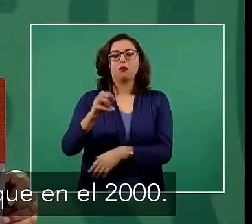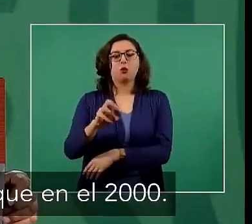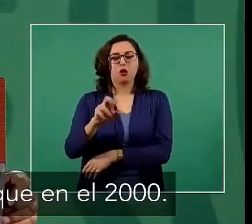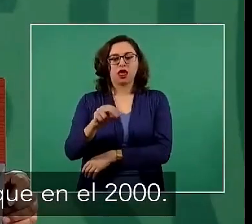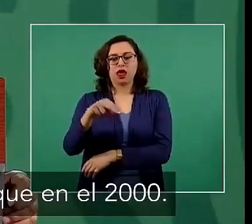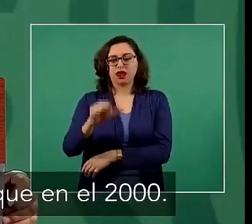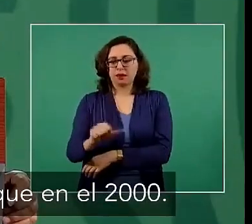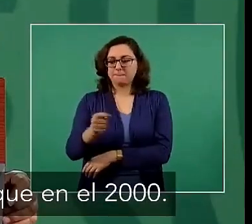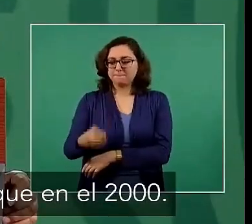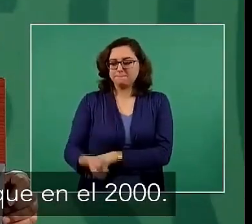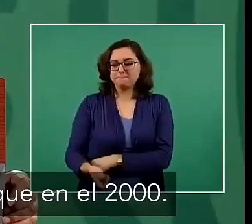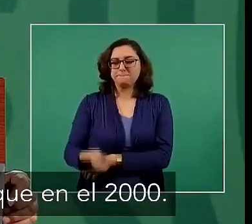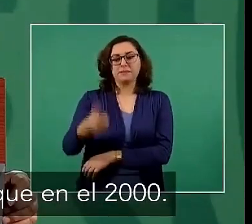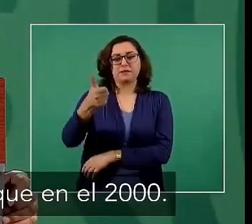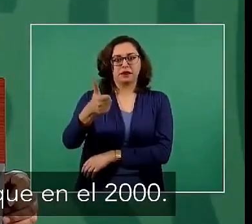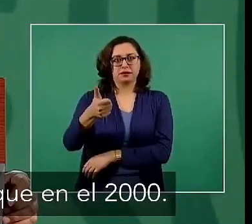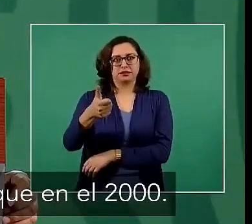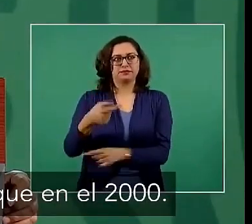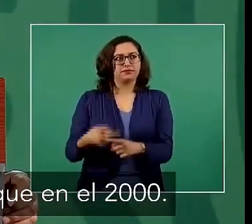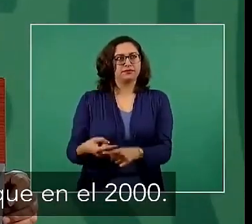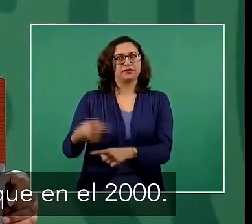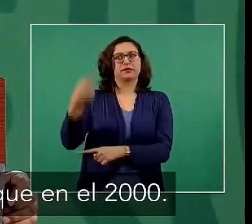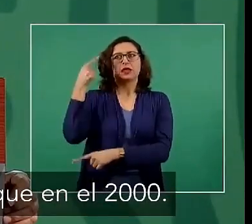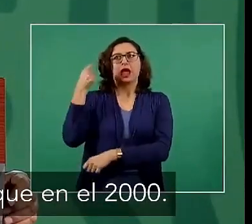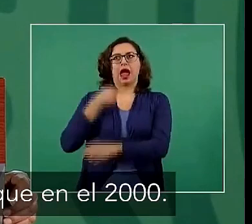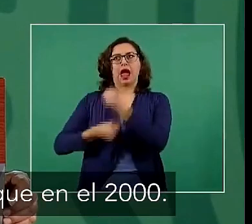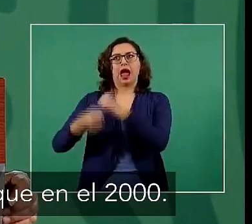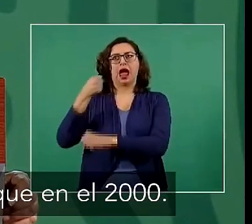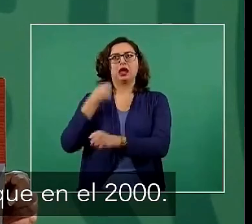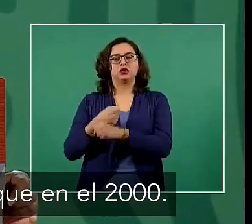Solo se dio en el 91.